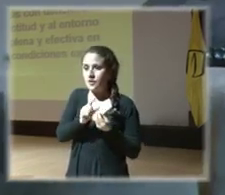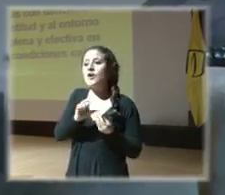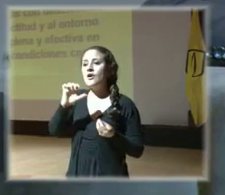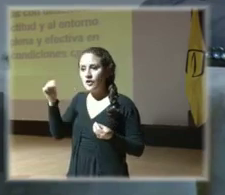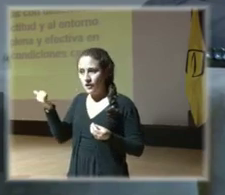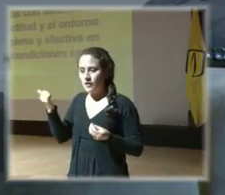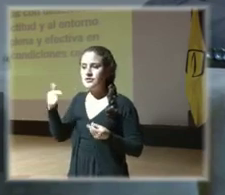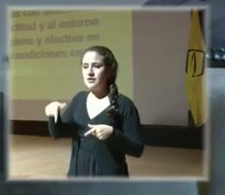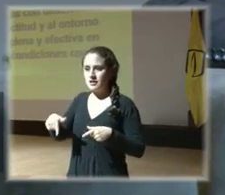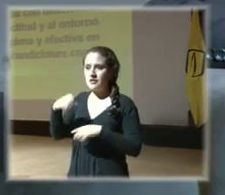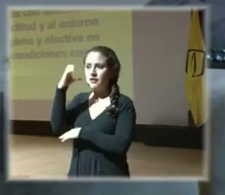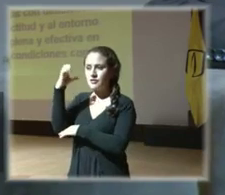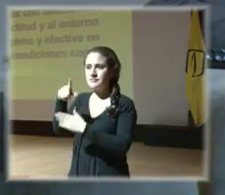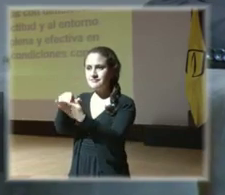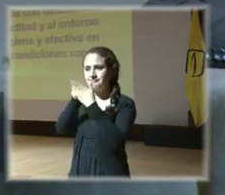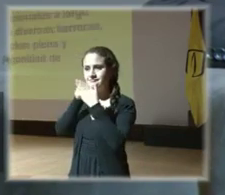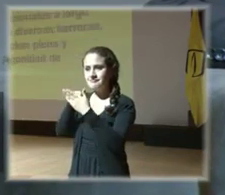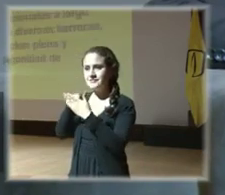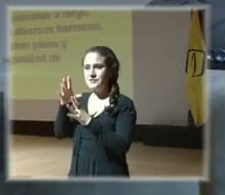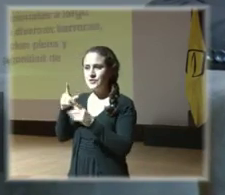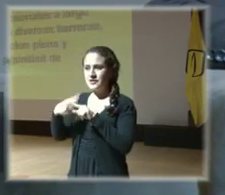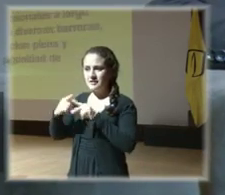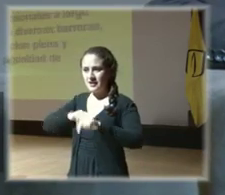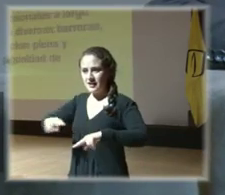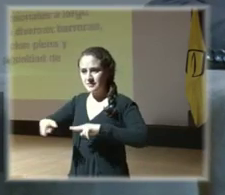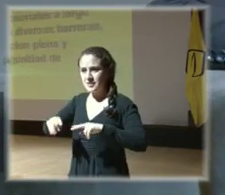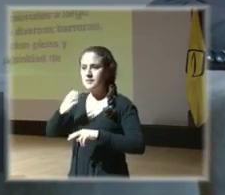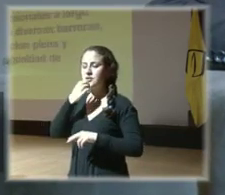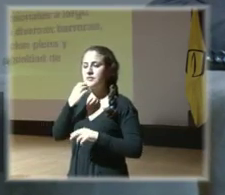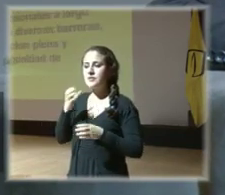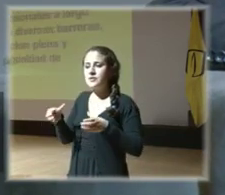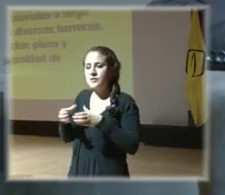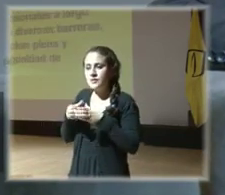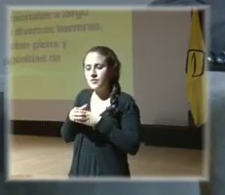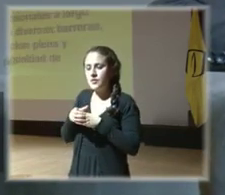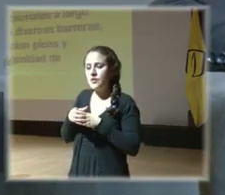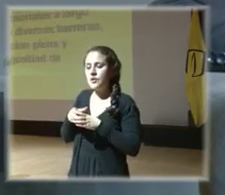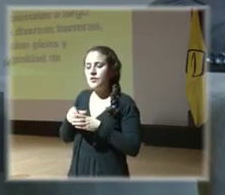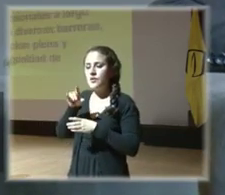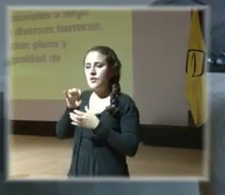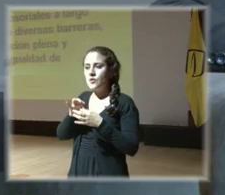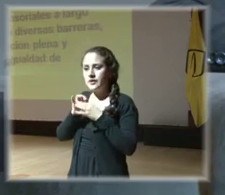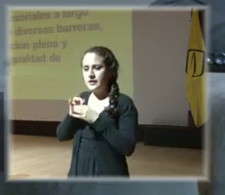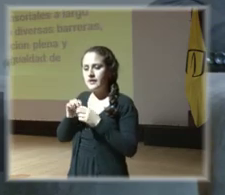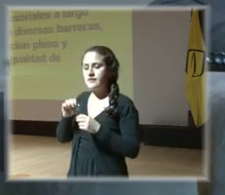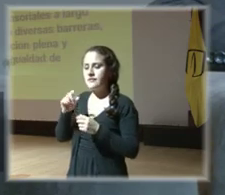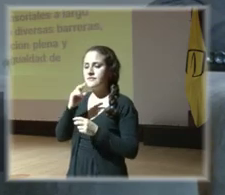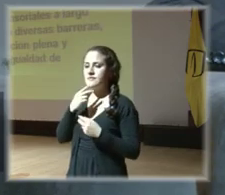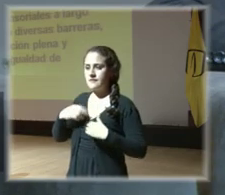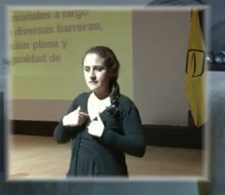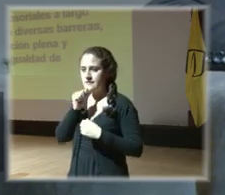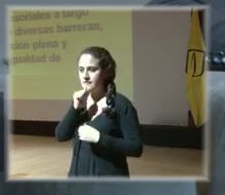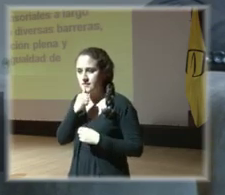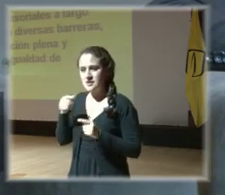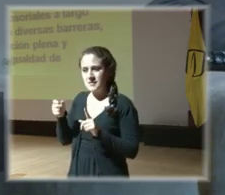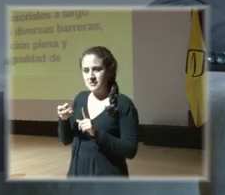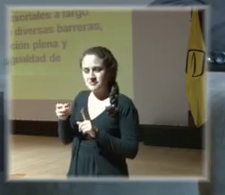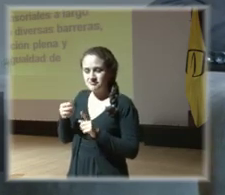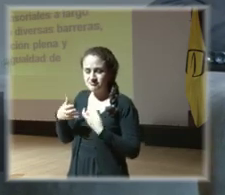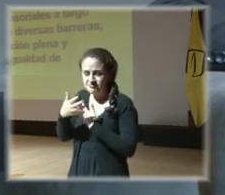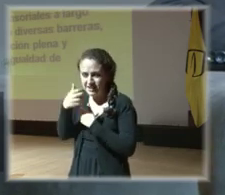instancias administrativas, como por ejemplo la Unidad de Víctimas o el Consejo Nacional de Discapacidad, que se están cuestionando, el